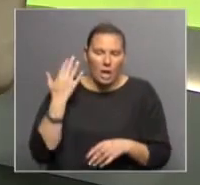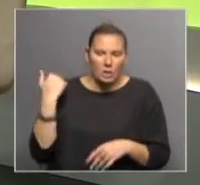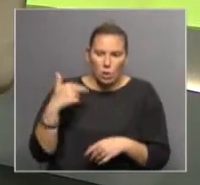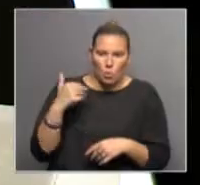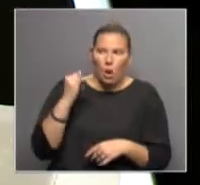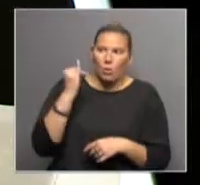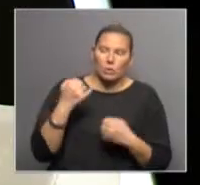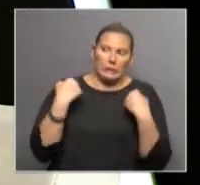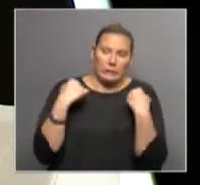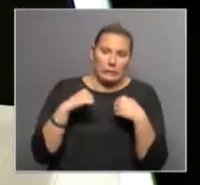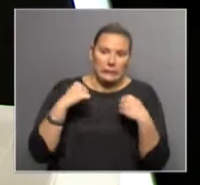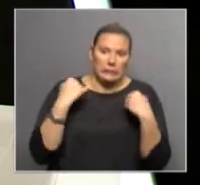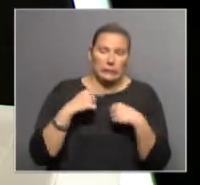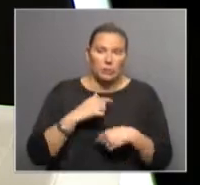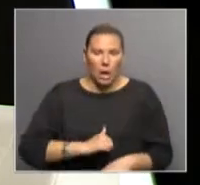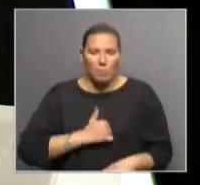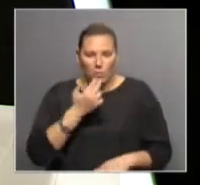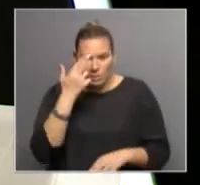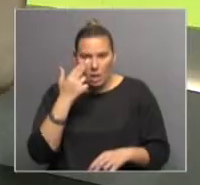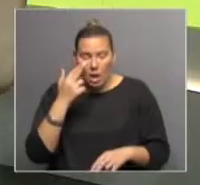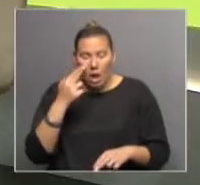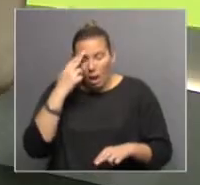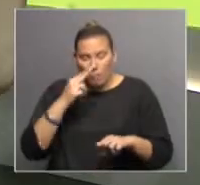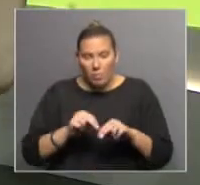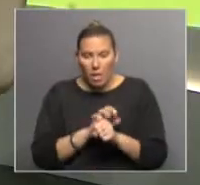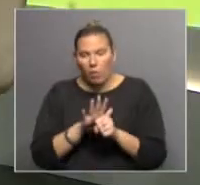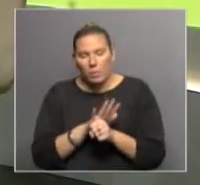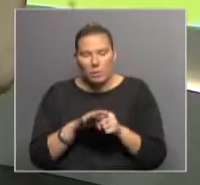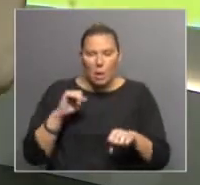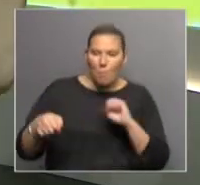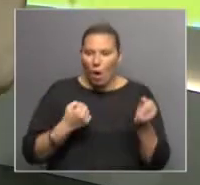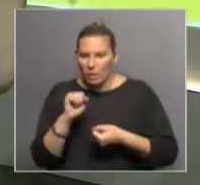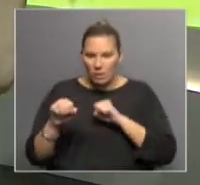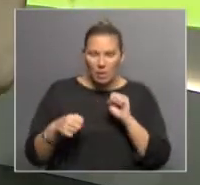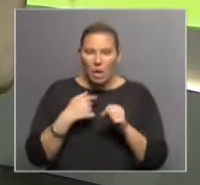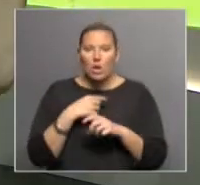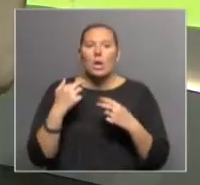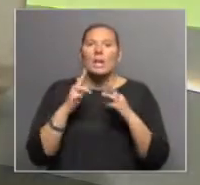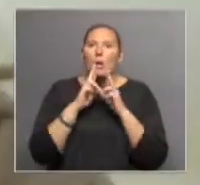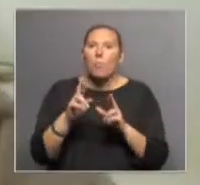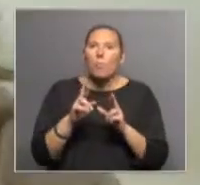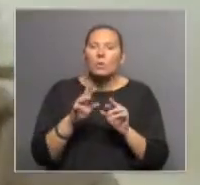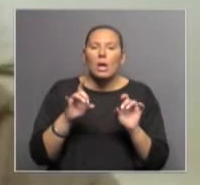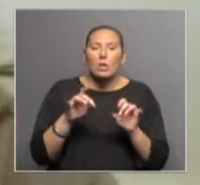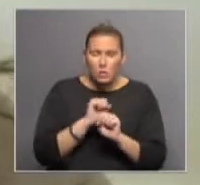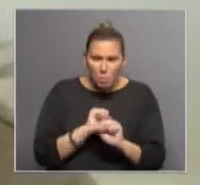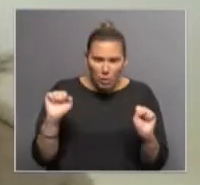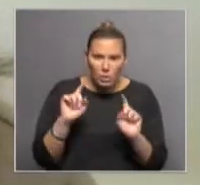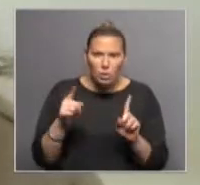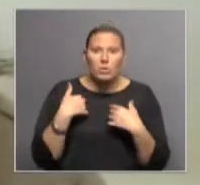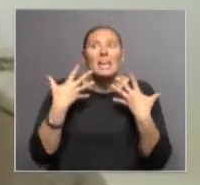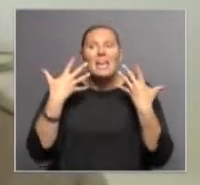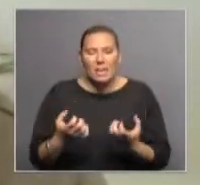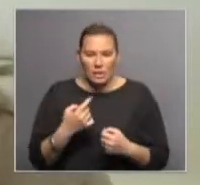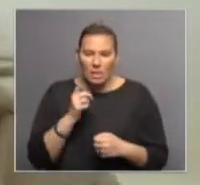antes, ¿no? O sea, aprovechá que tuviste COVID y movete. Exacto, o sea que la respuesta no es que no Claro, solo es posible, sino que es